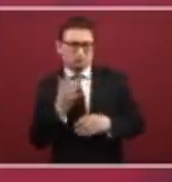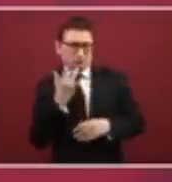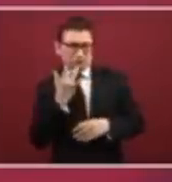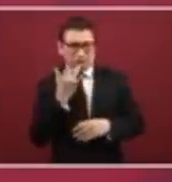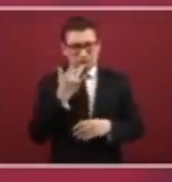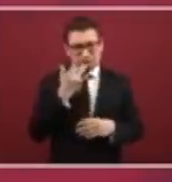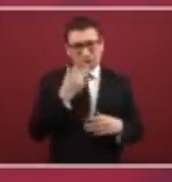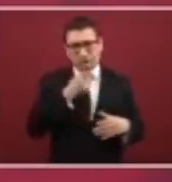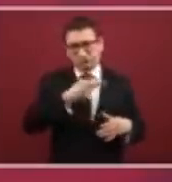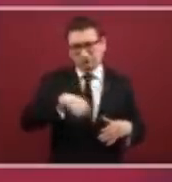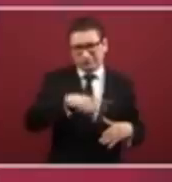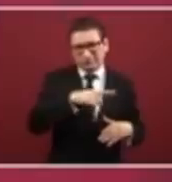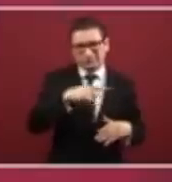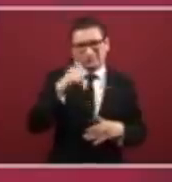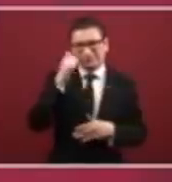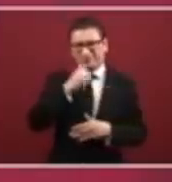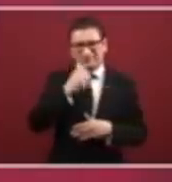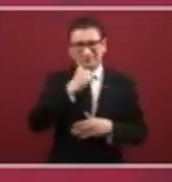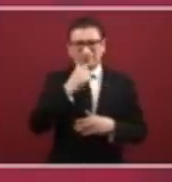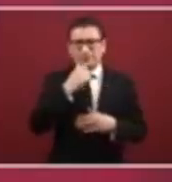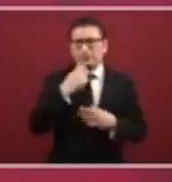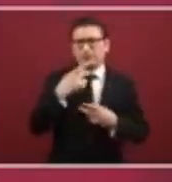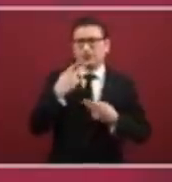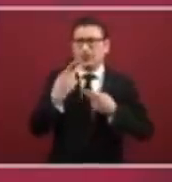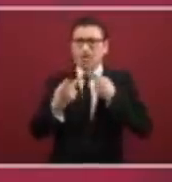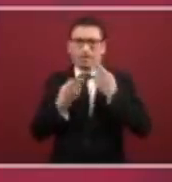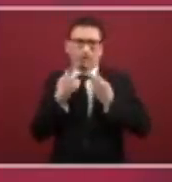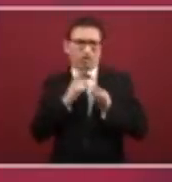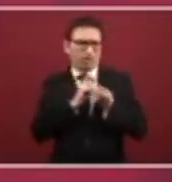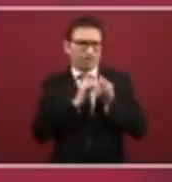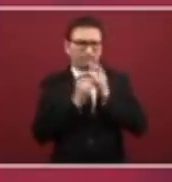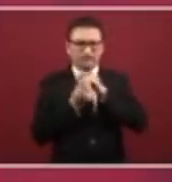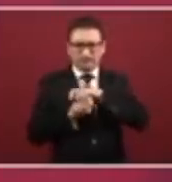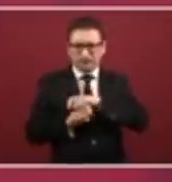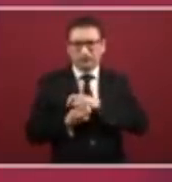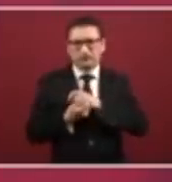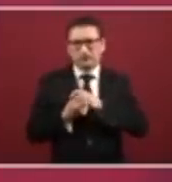siempre distorsionan las cosas.